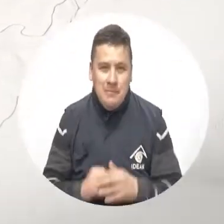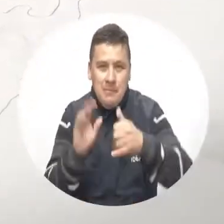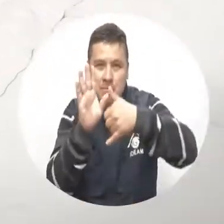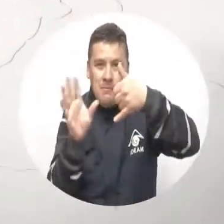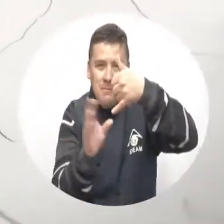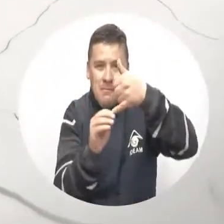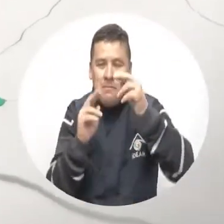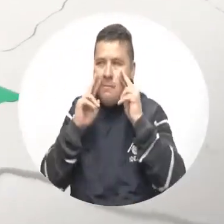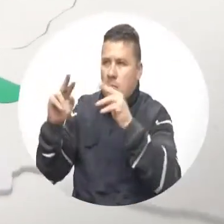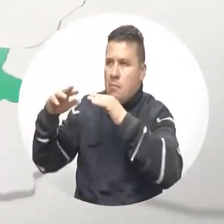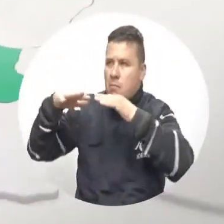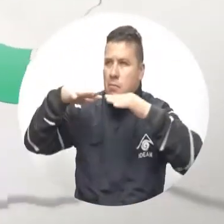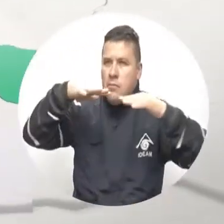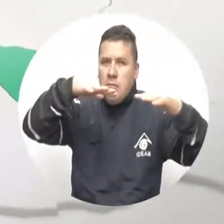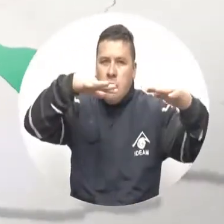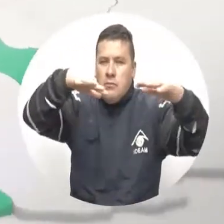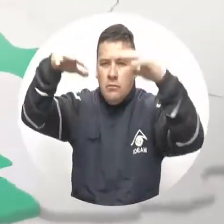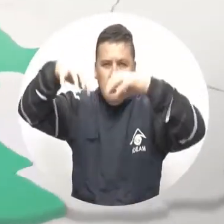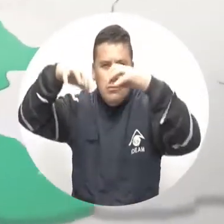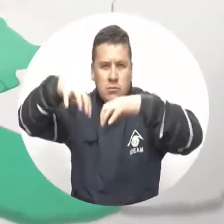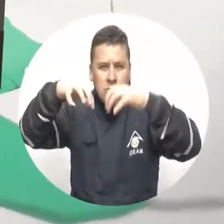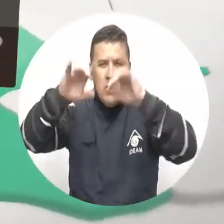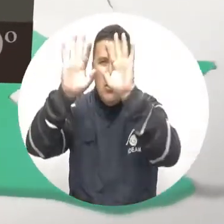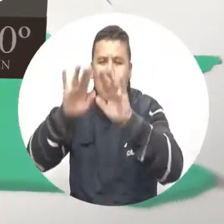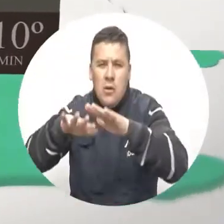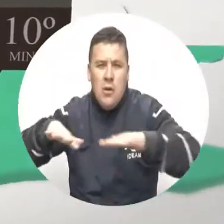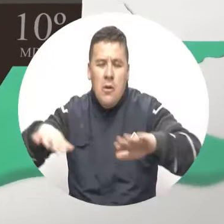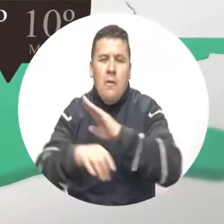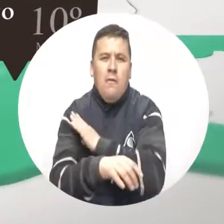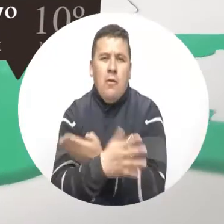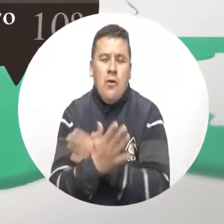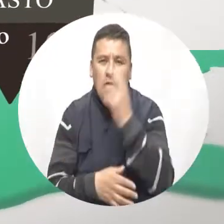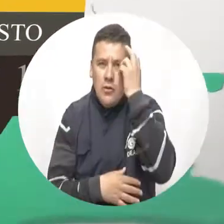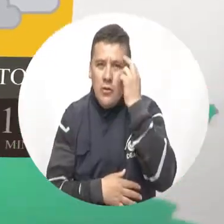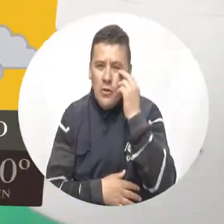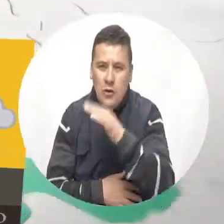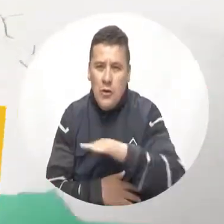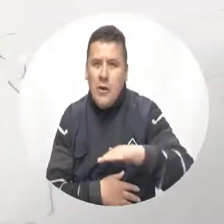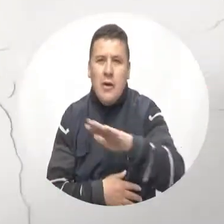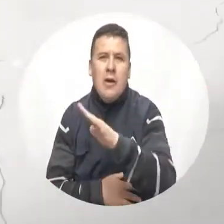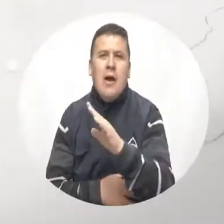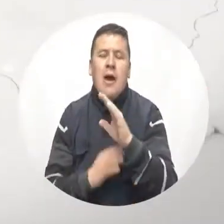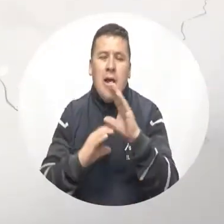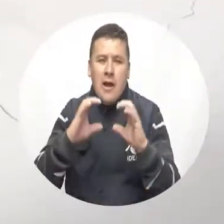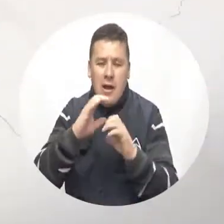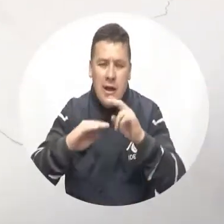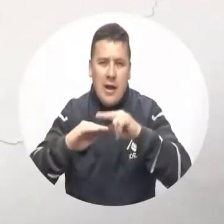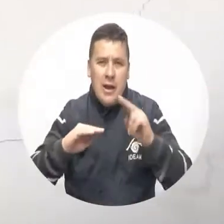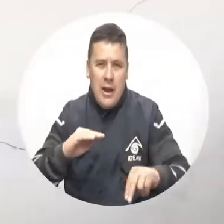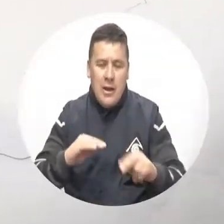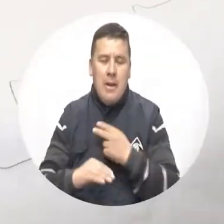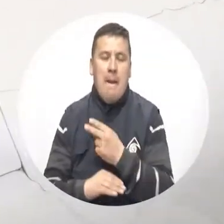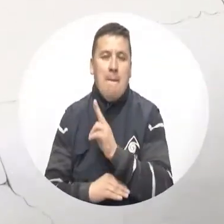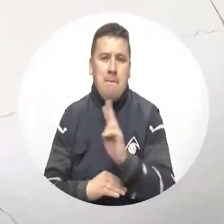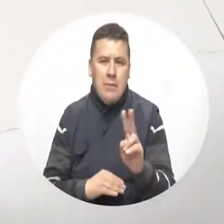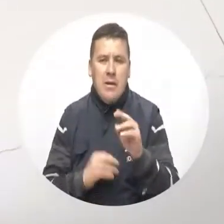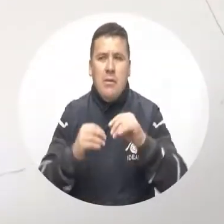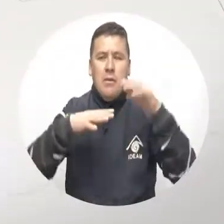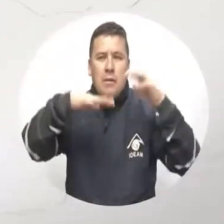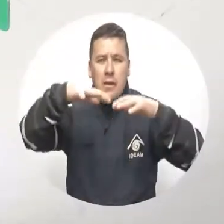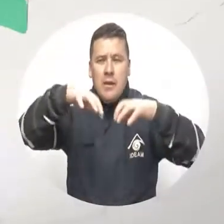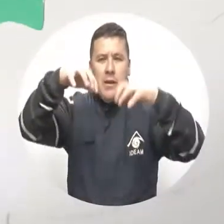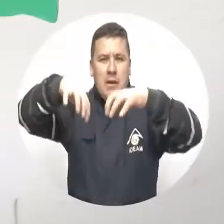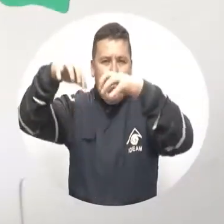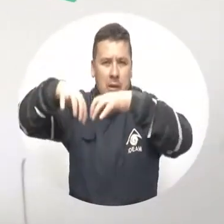En el litoral pacífico habrá cielo encapotado y con humedades densas sobre Chocó. En Cauca, Nariño y Valle se esperan